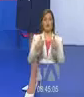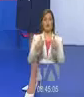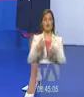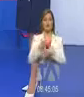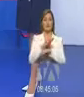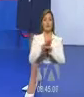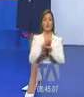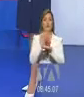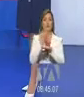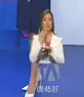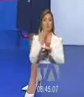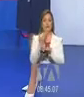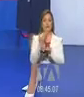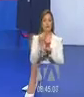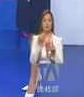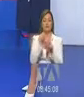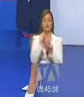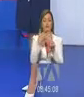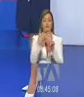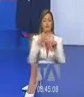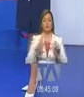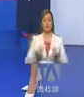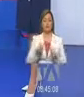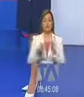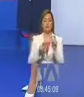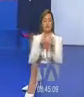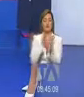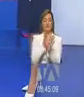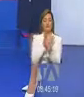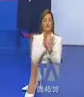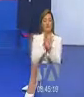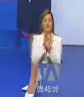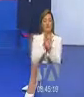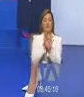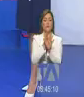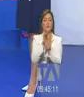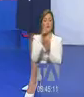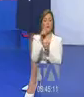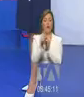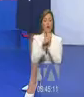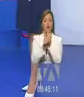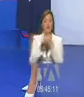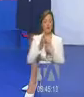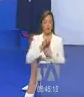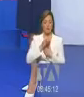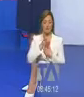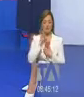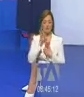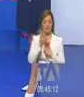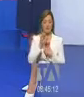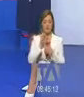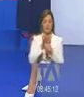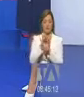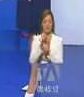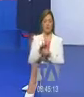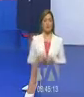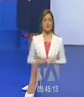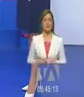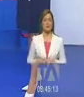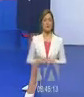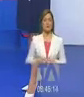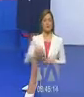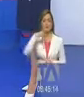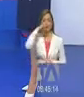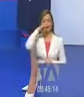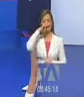hablar sobre cómo se ha visto afectada la salud mental de las personas tras pasar ya más de un año en medio de la pandemia de COVID-19.